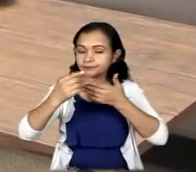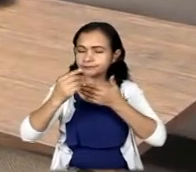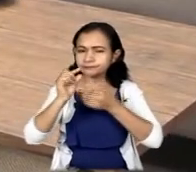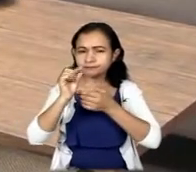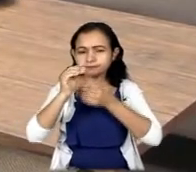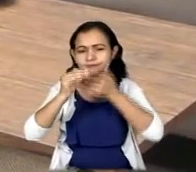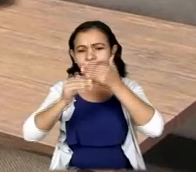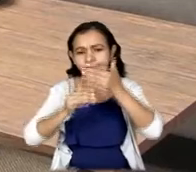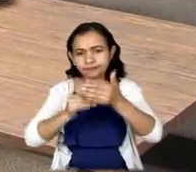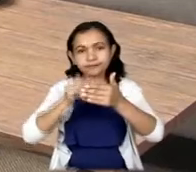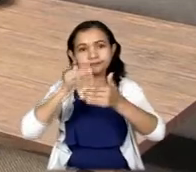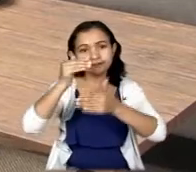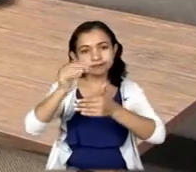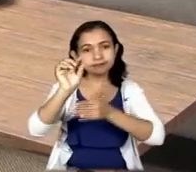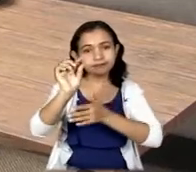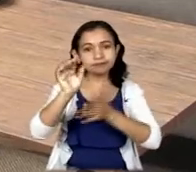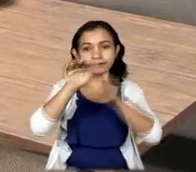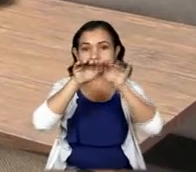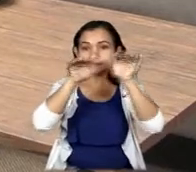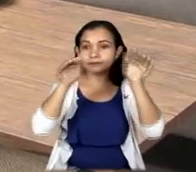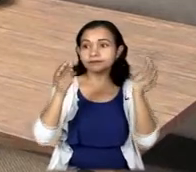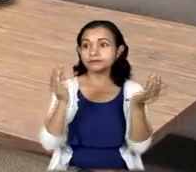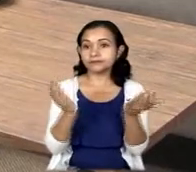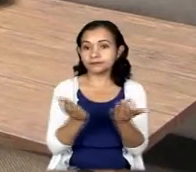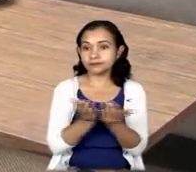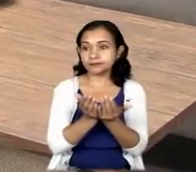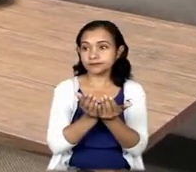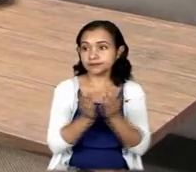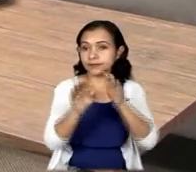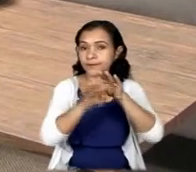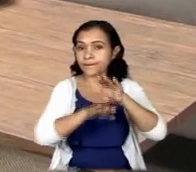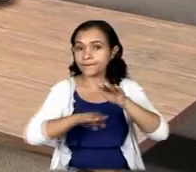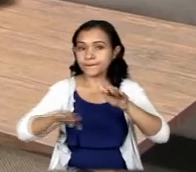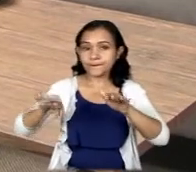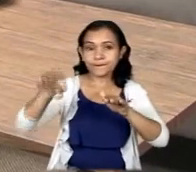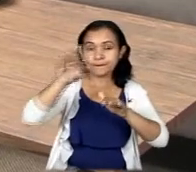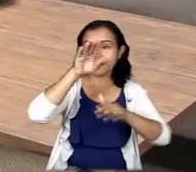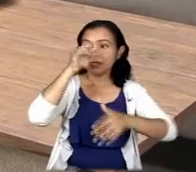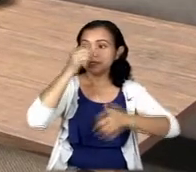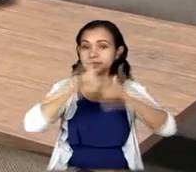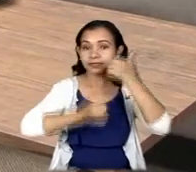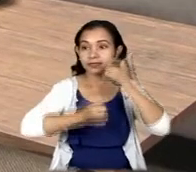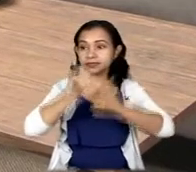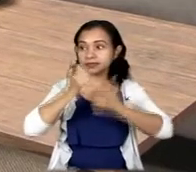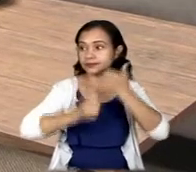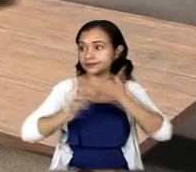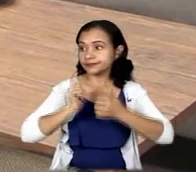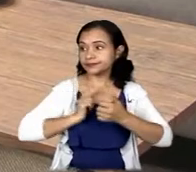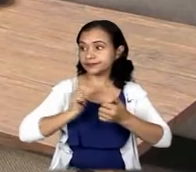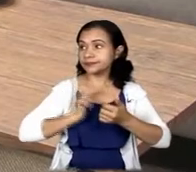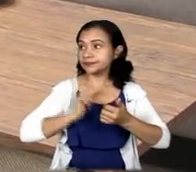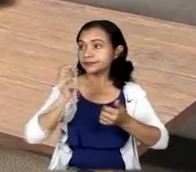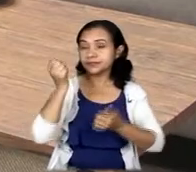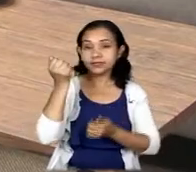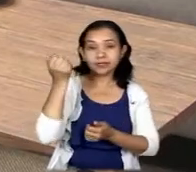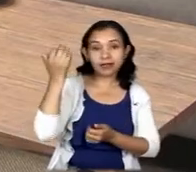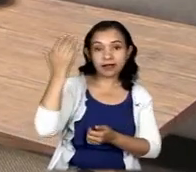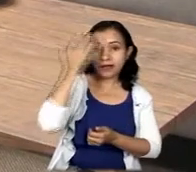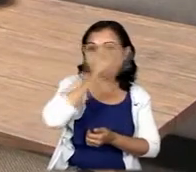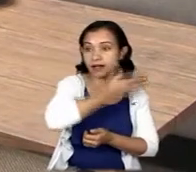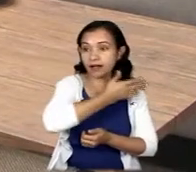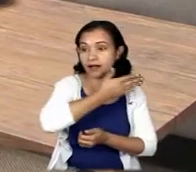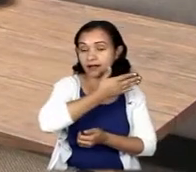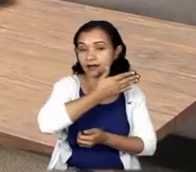bueno, mundialmente la parte que tenemos más afectada todavía es África, ¿verdad? O